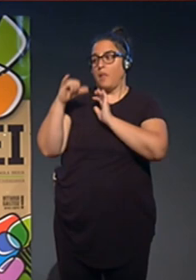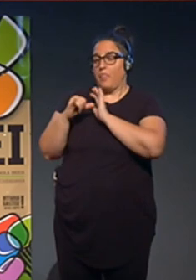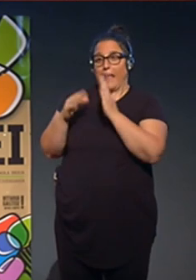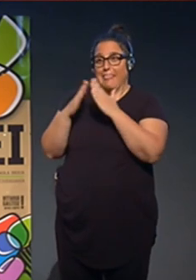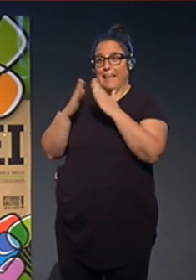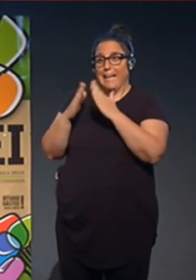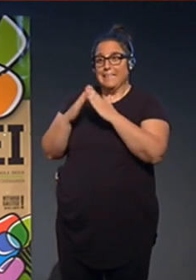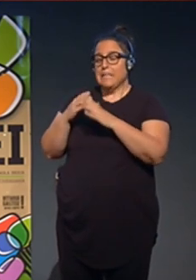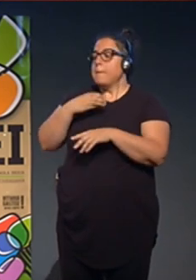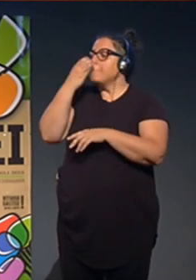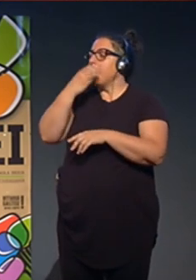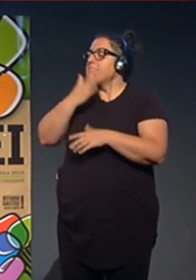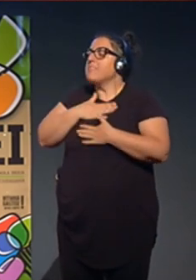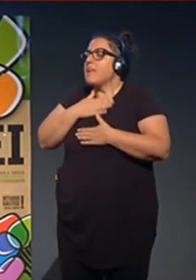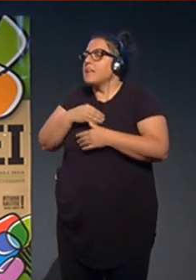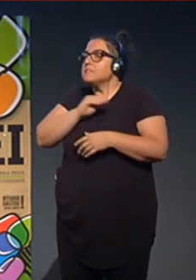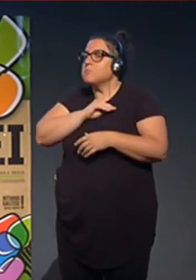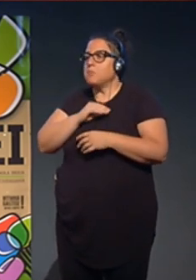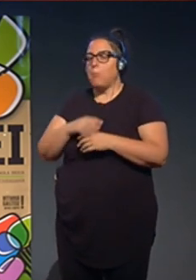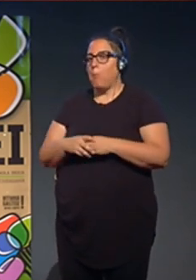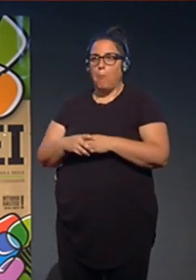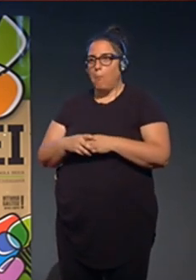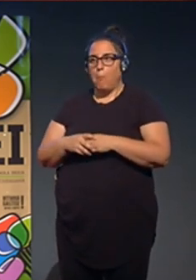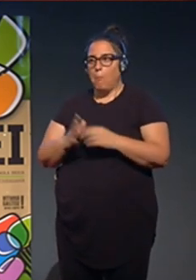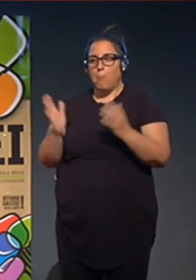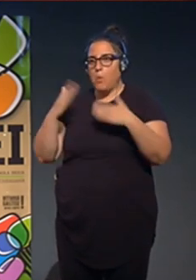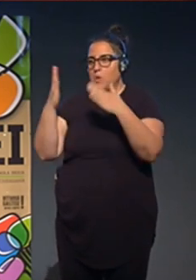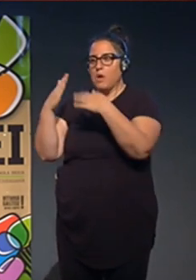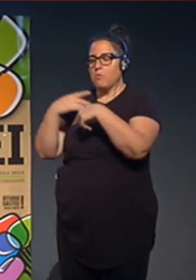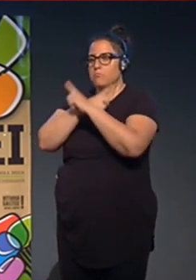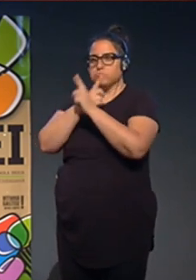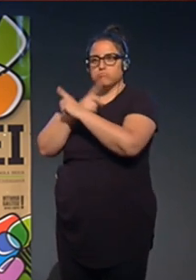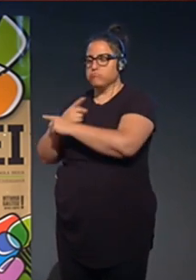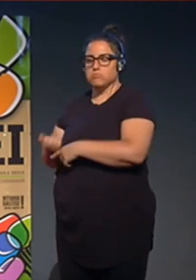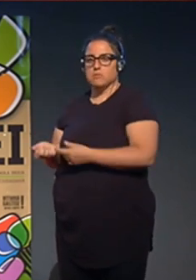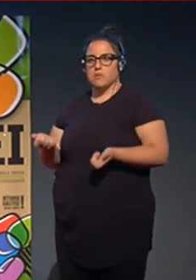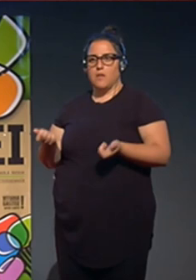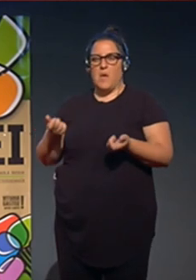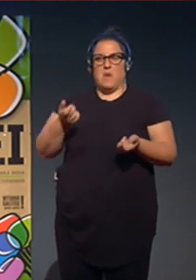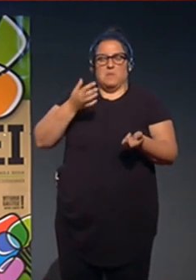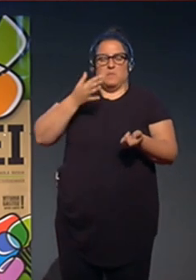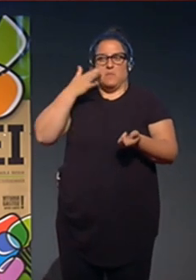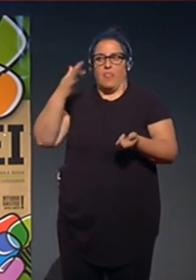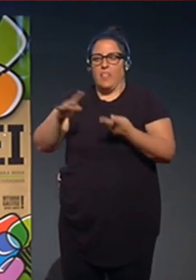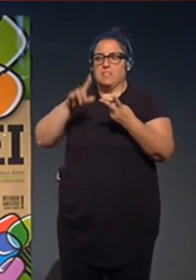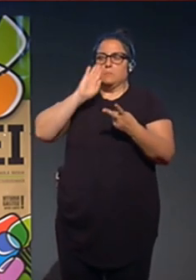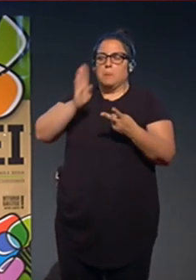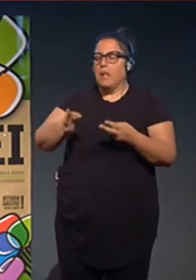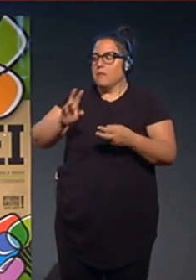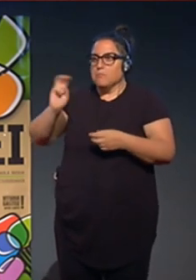supermercados manzanas españolas no no había manera las sabía francesas belgas etcétera Pero no